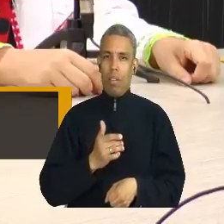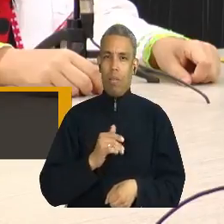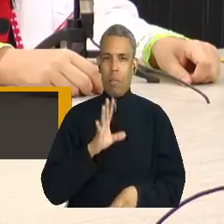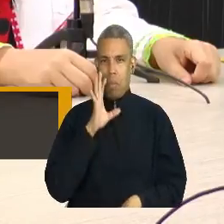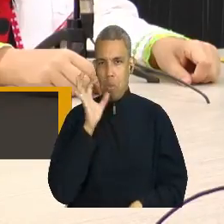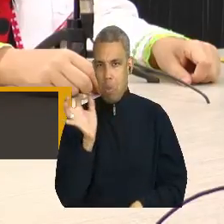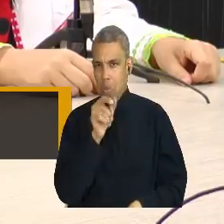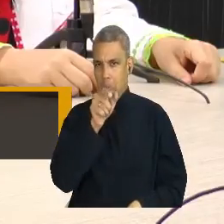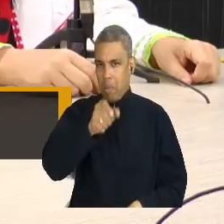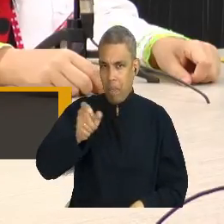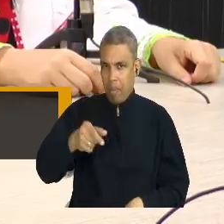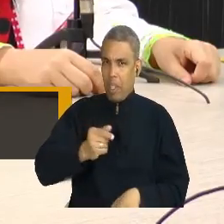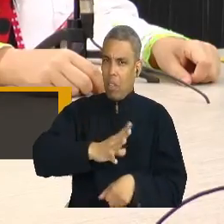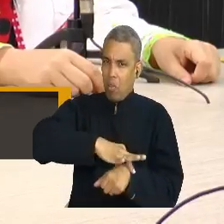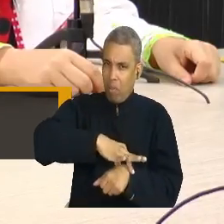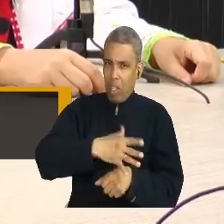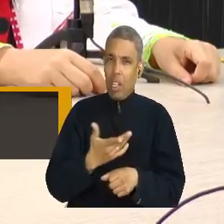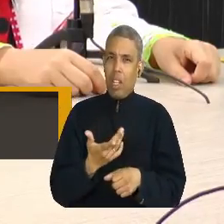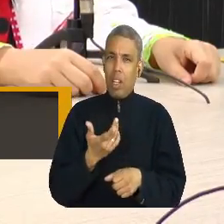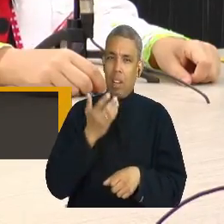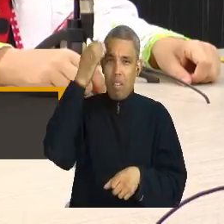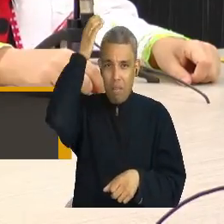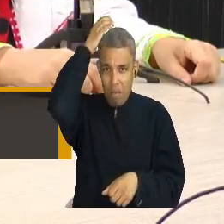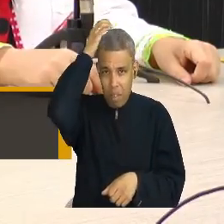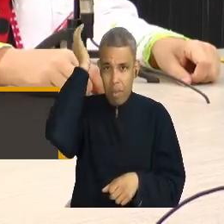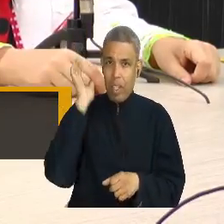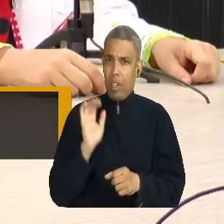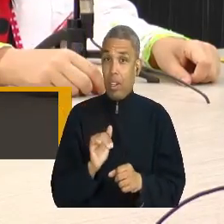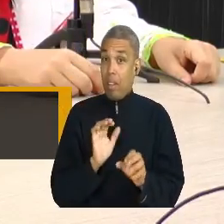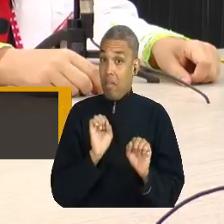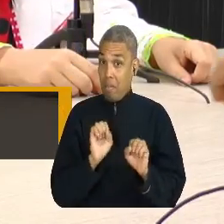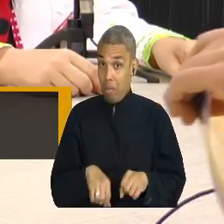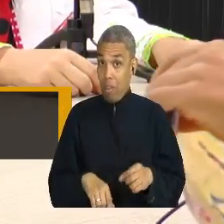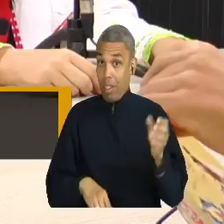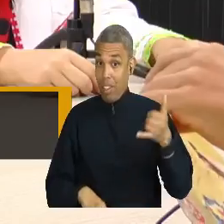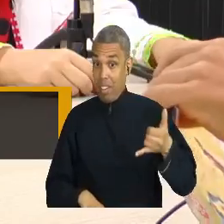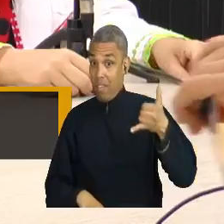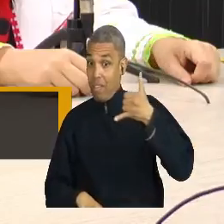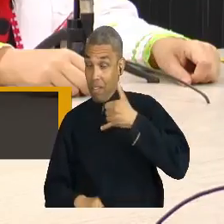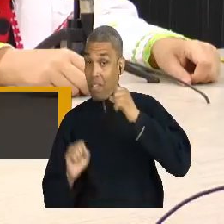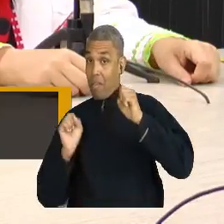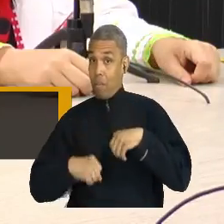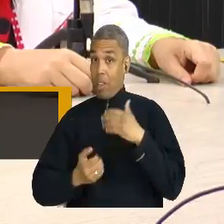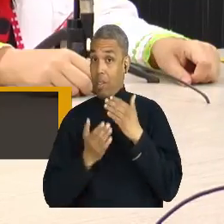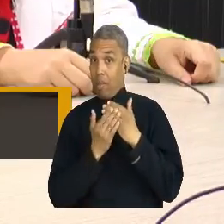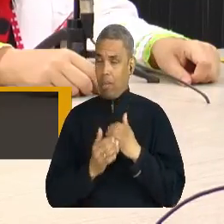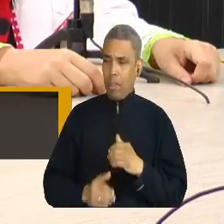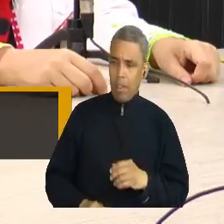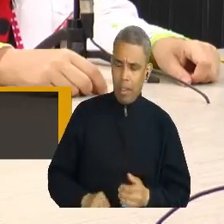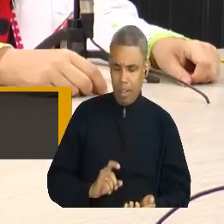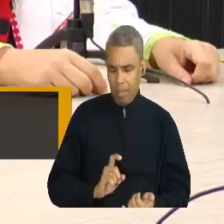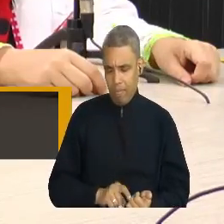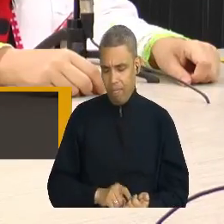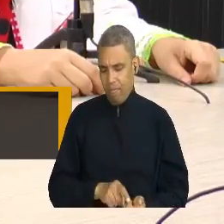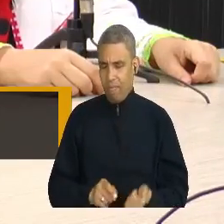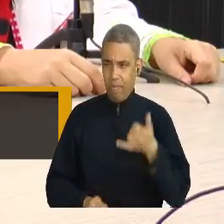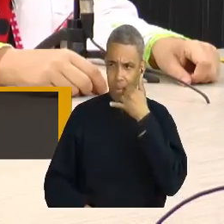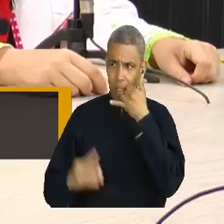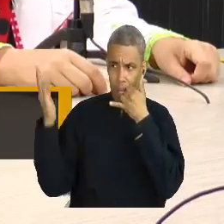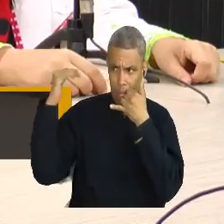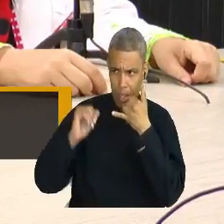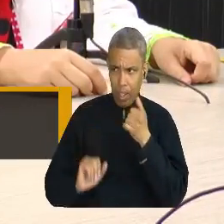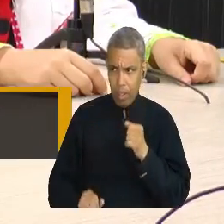decir, necesito un doctor clown en tal lugar que vamos a trabajar con un niño o con un adulto y necesitamos que esté